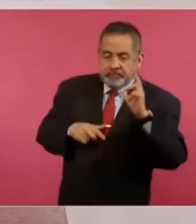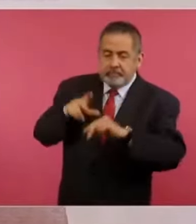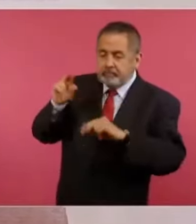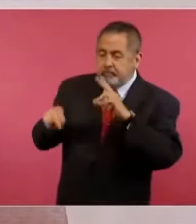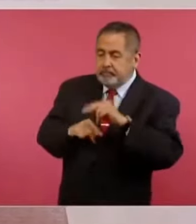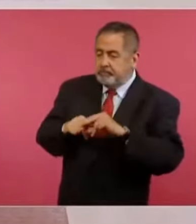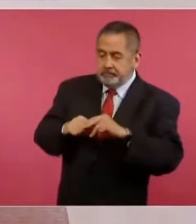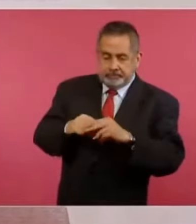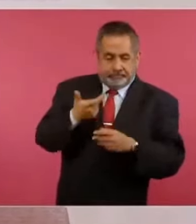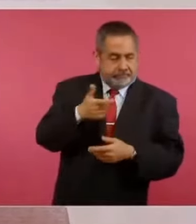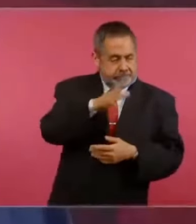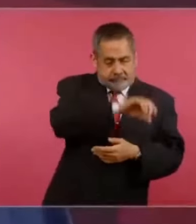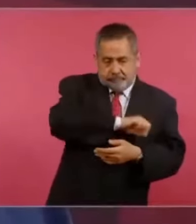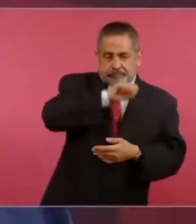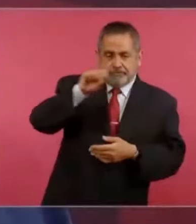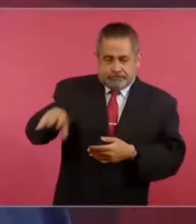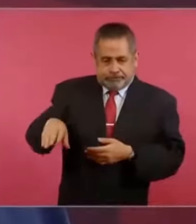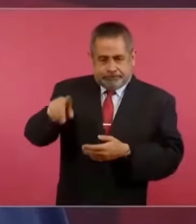transferir.